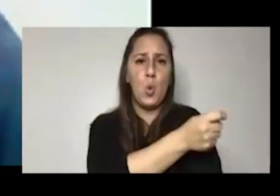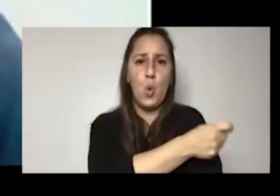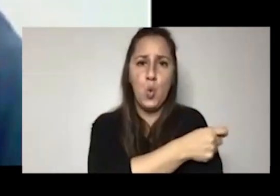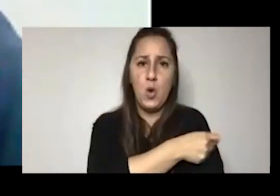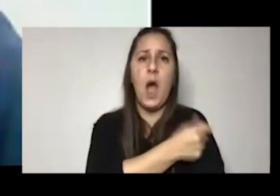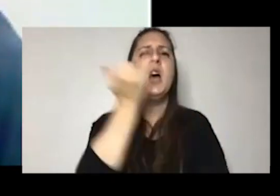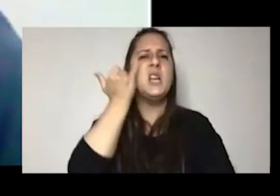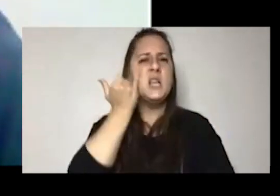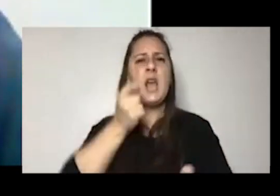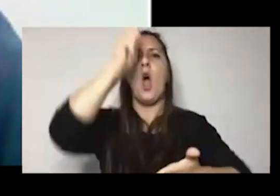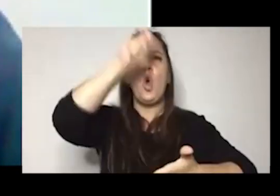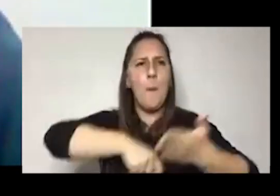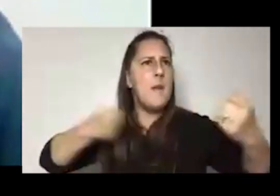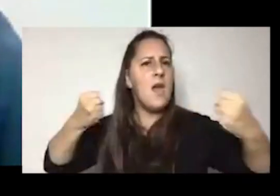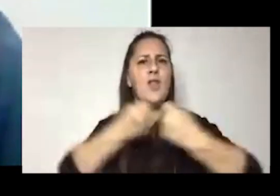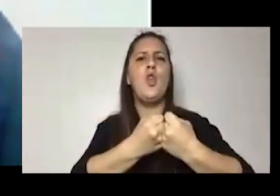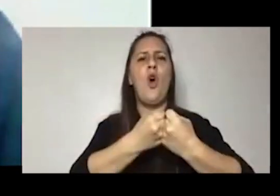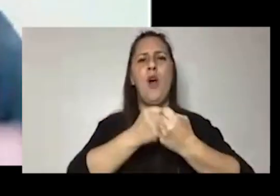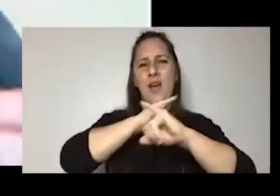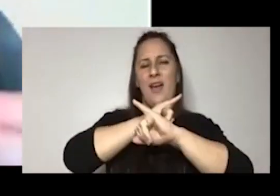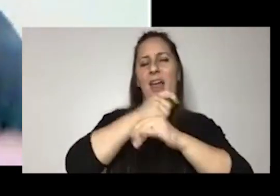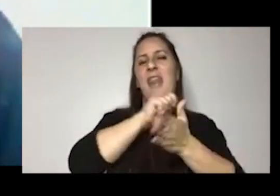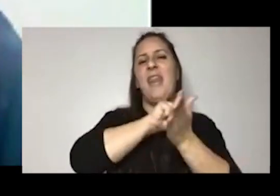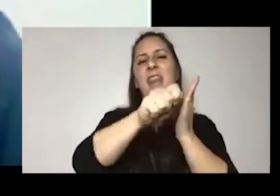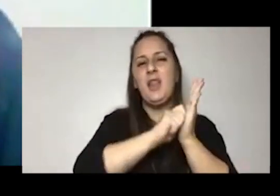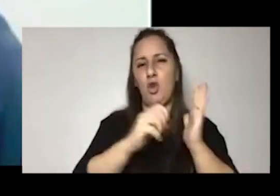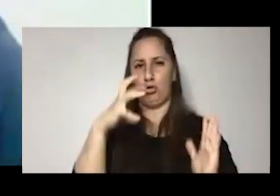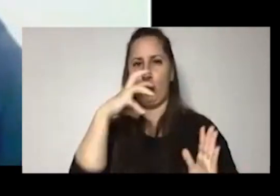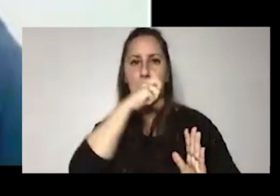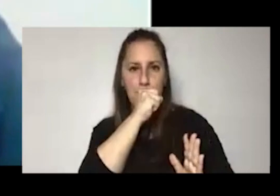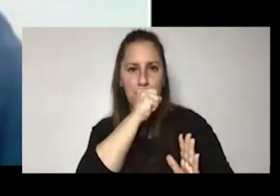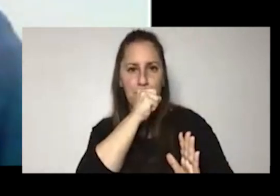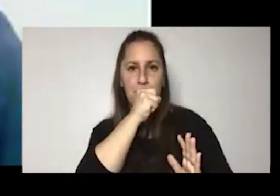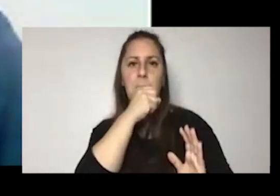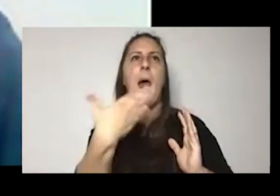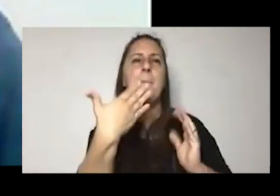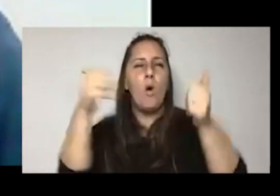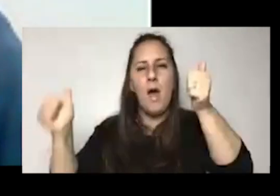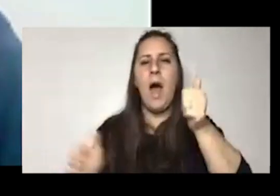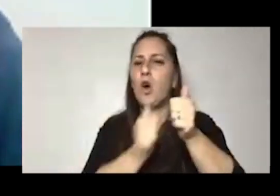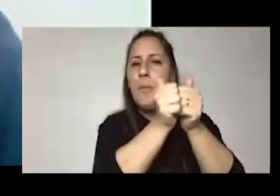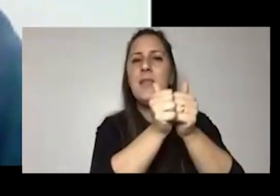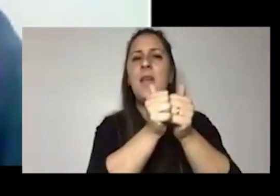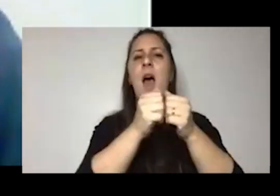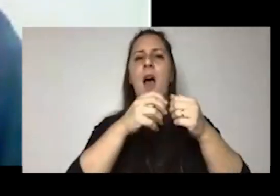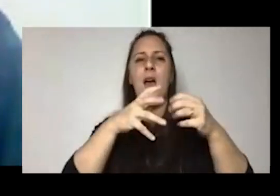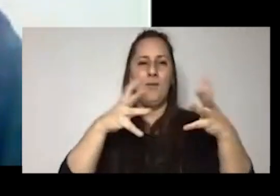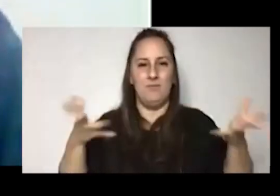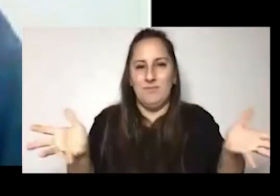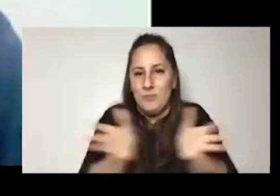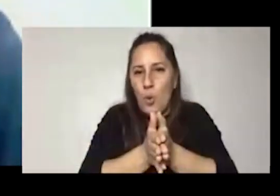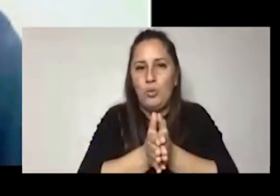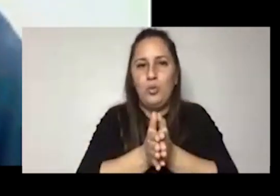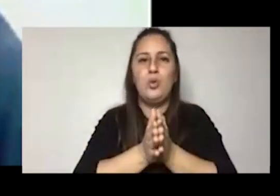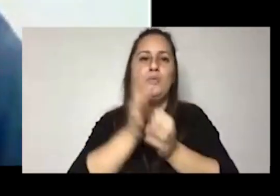a los datos confidenciales que se recibe desde la agencia, para acompañar las decisiones y la vacunación en encontrar a